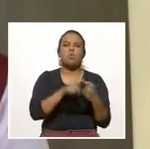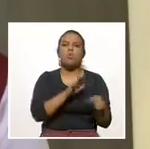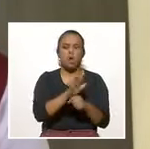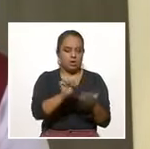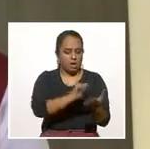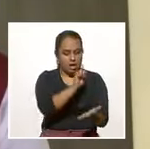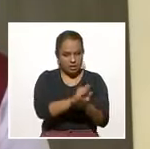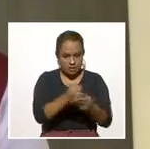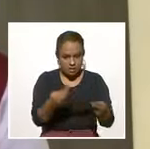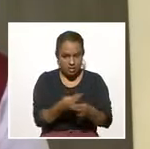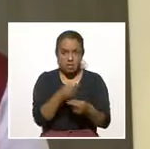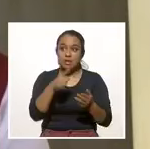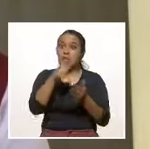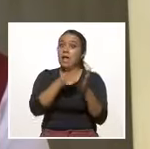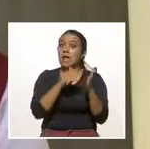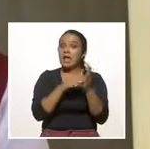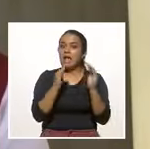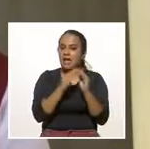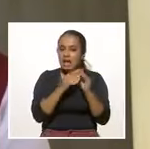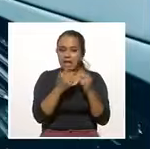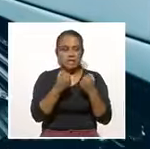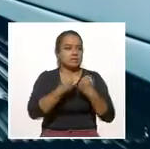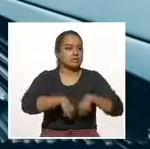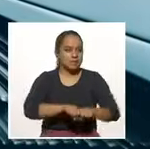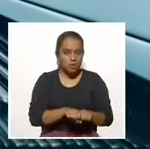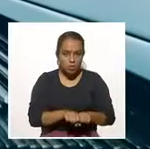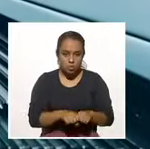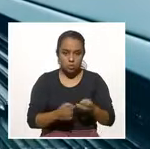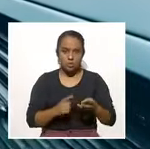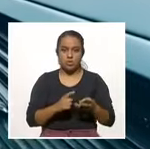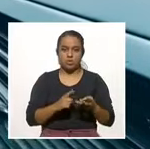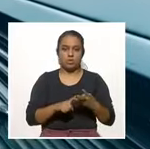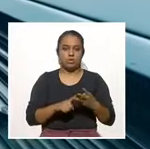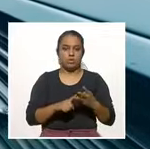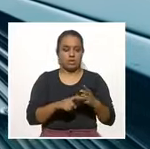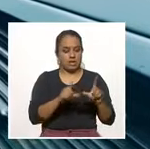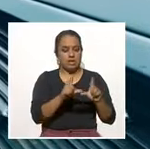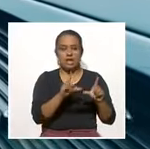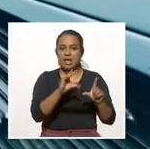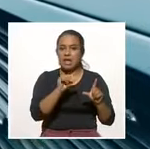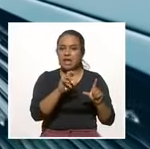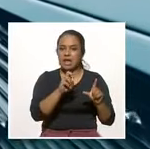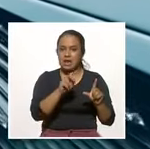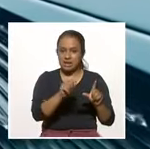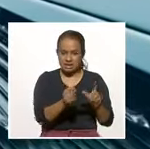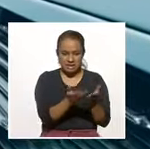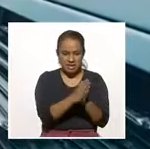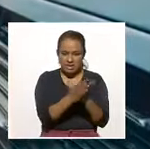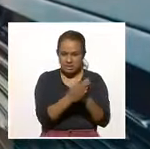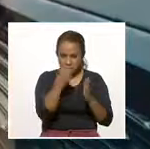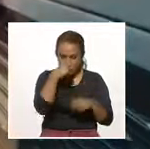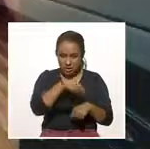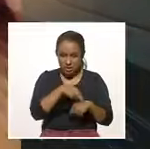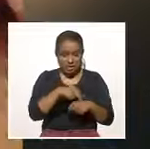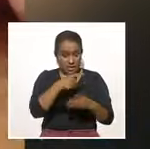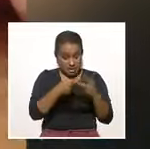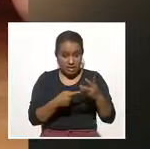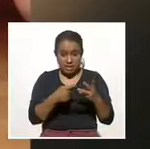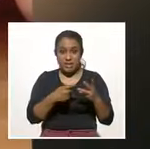quizás como los papeles de la casa, ¿no? Papeles del seguro, tener al alcance nuestro carnet, todo este tipo de contenidos, tenerlos